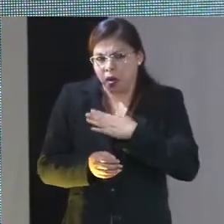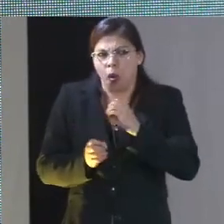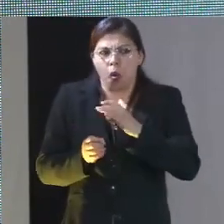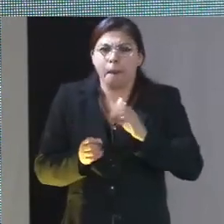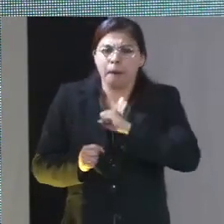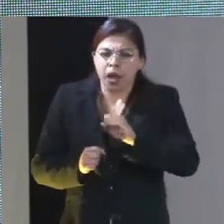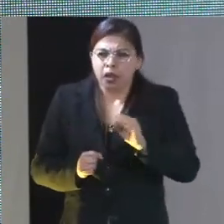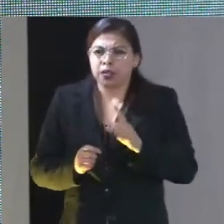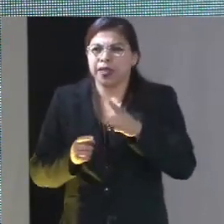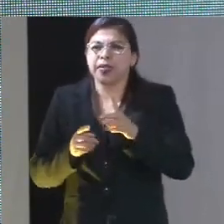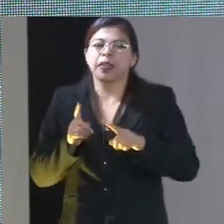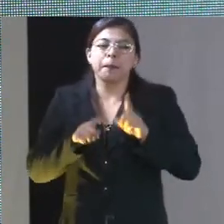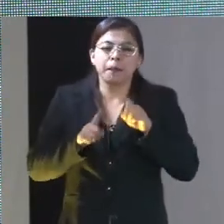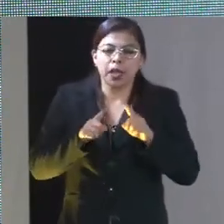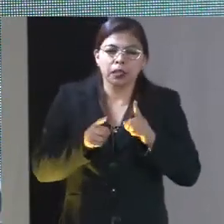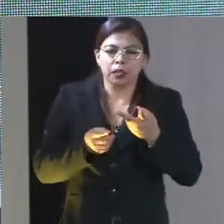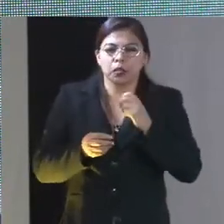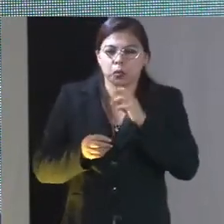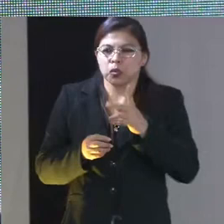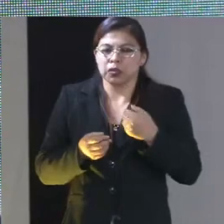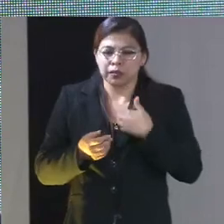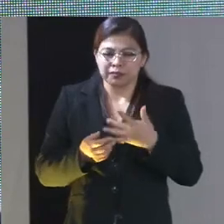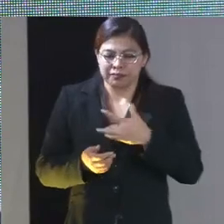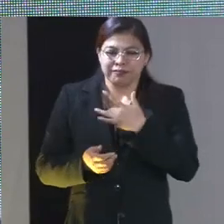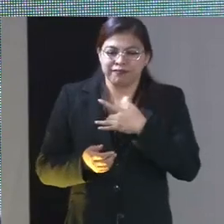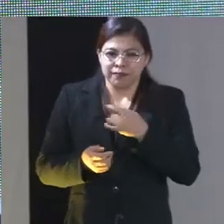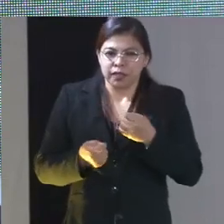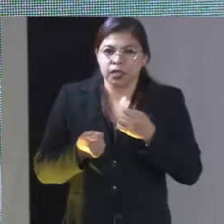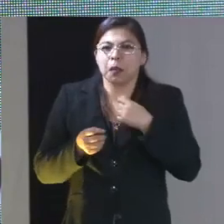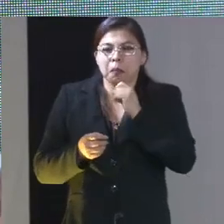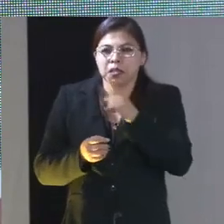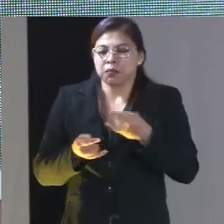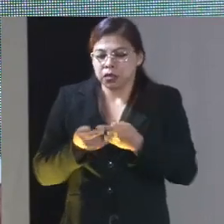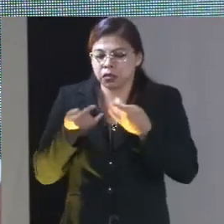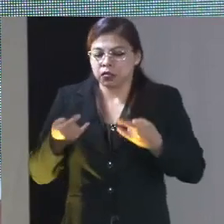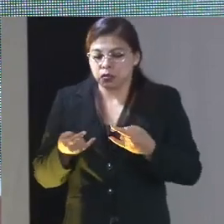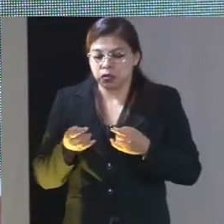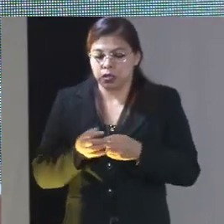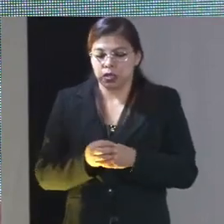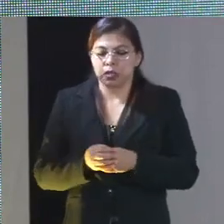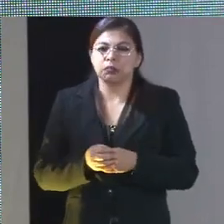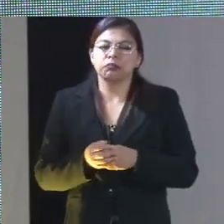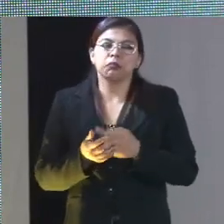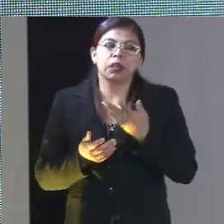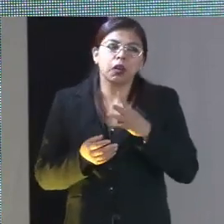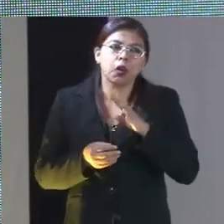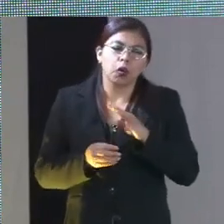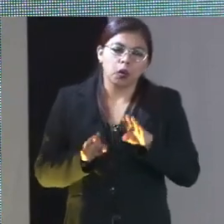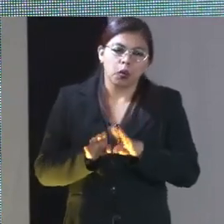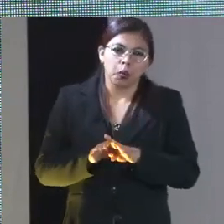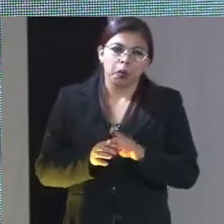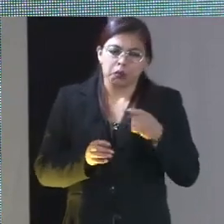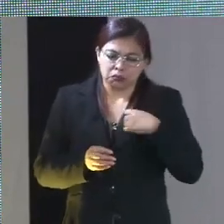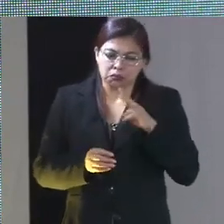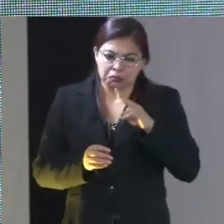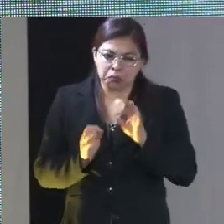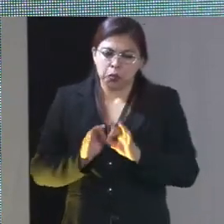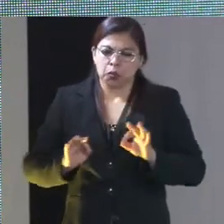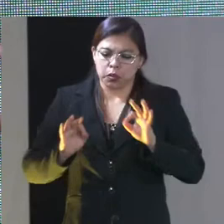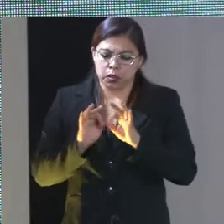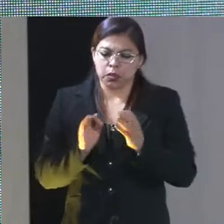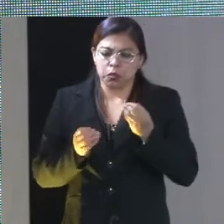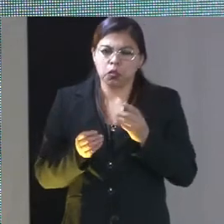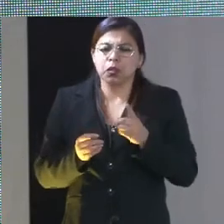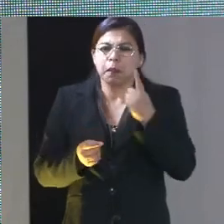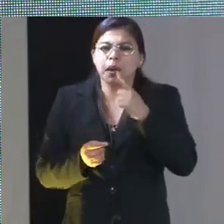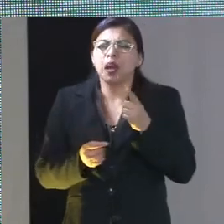las tendencias dominantes del llamado revisionismo histórico, de la postura que tenga el de la voz, que importa mucho, y de